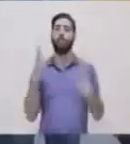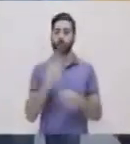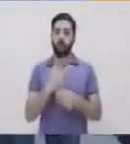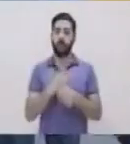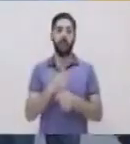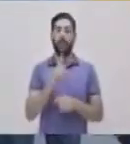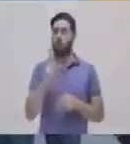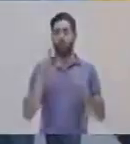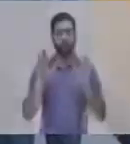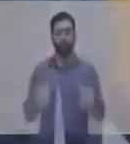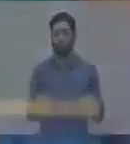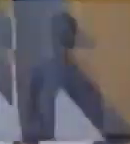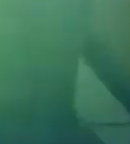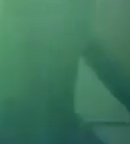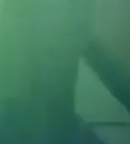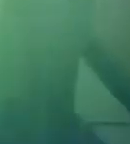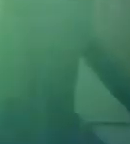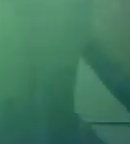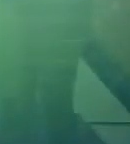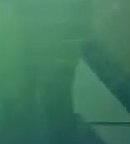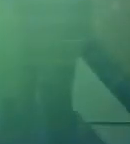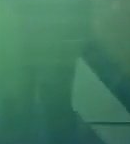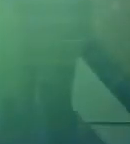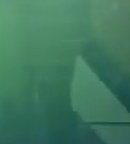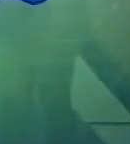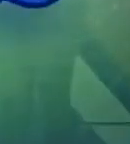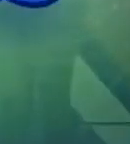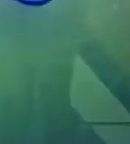que Guatemala no se detiene.